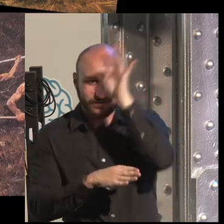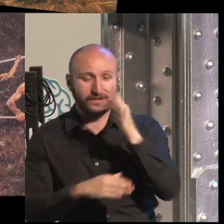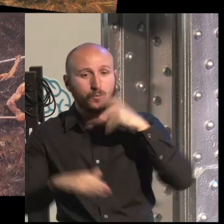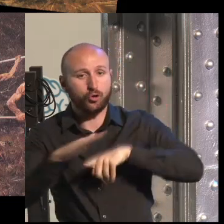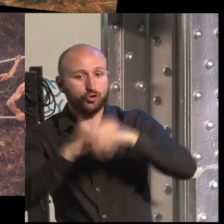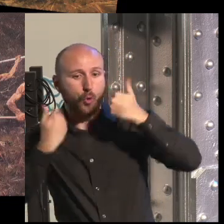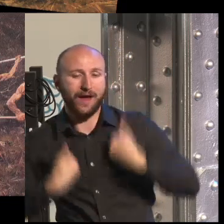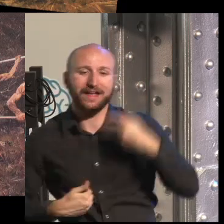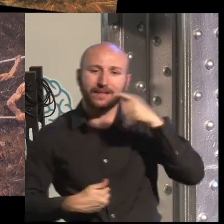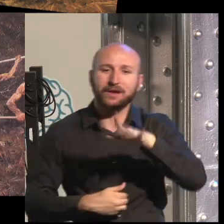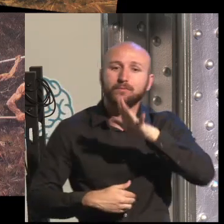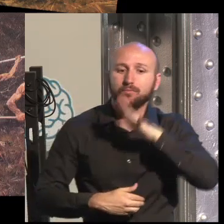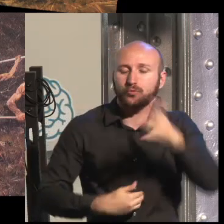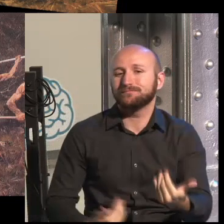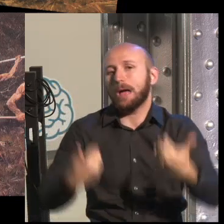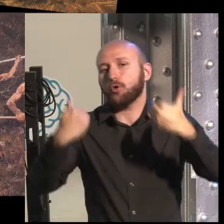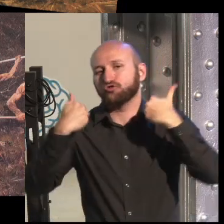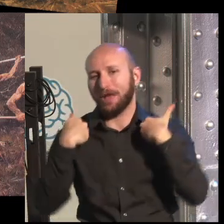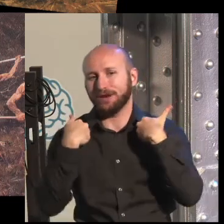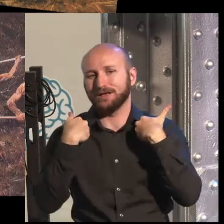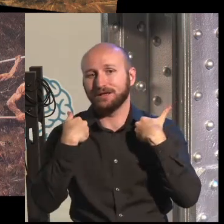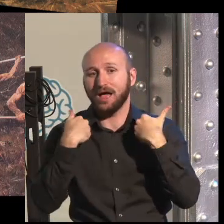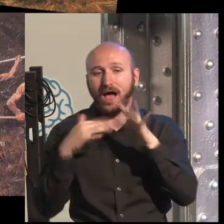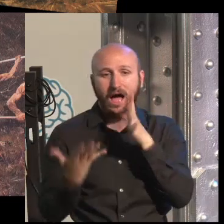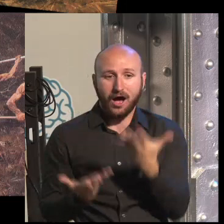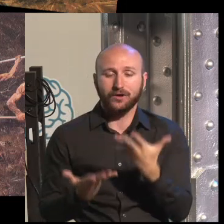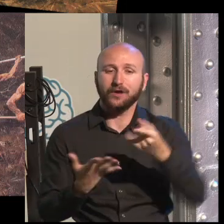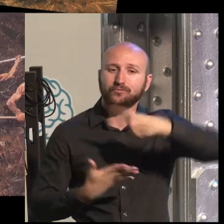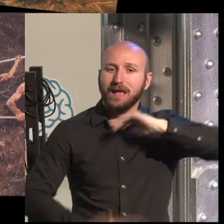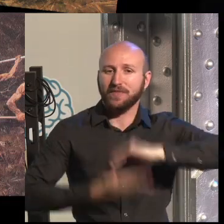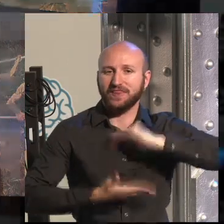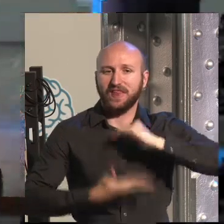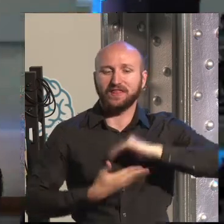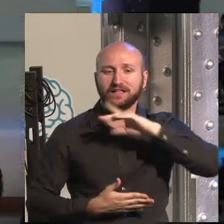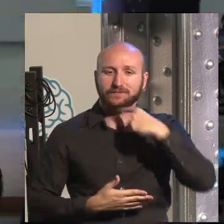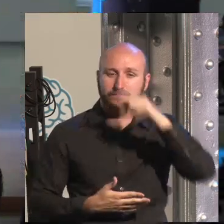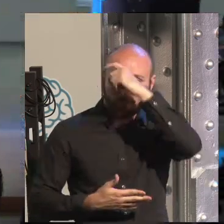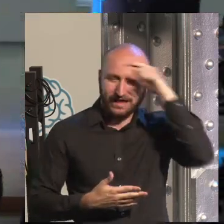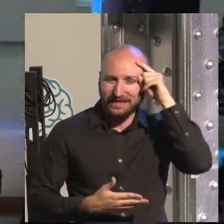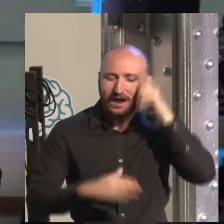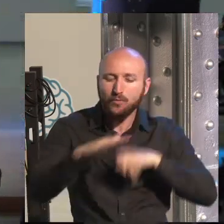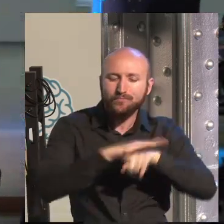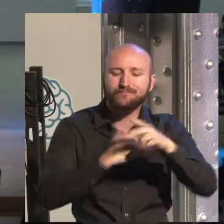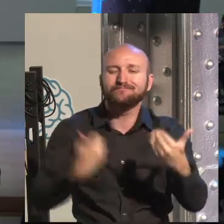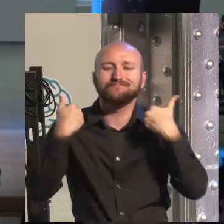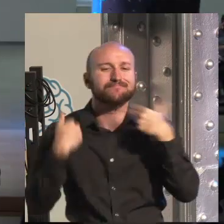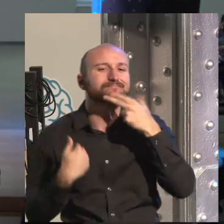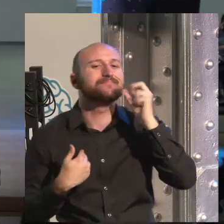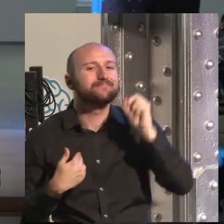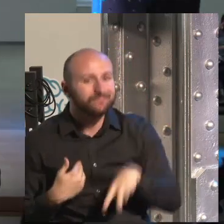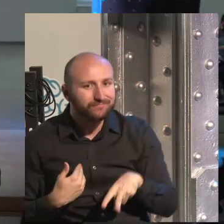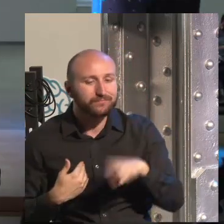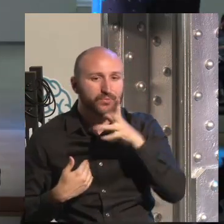tanto el causante o el responsable de que hayamos desarrollado nuestras capacidades mentales tan elevadas sería exclusivamente el